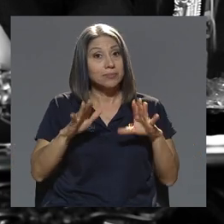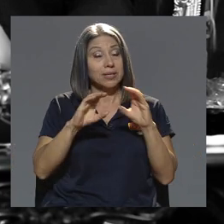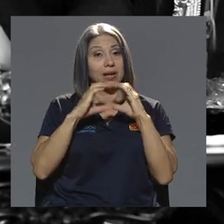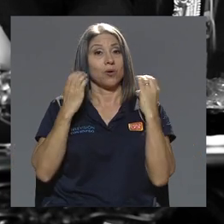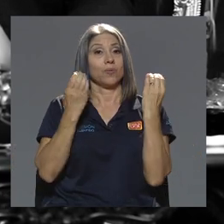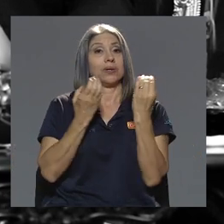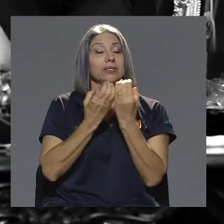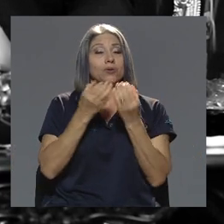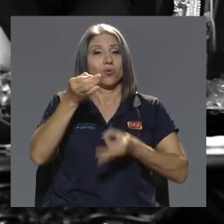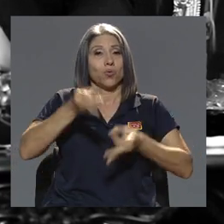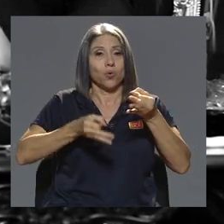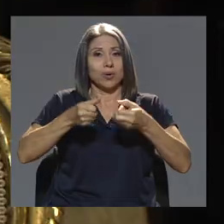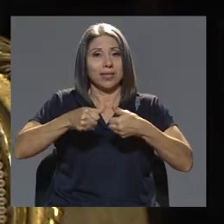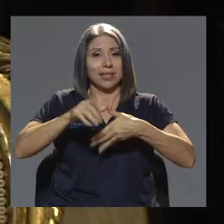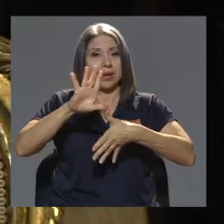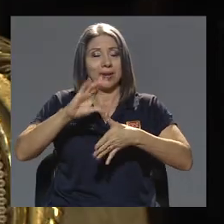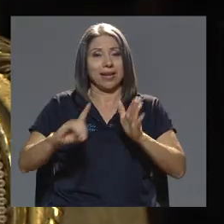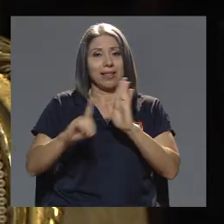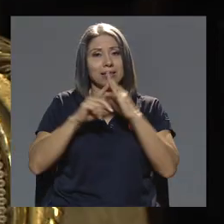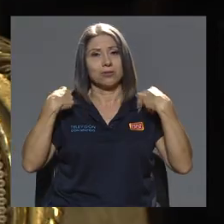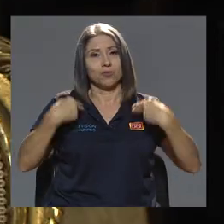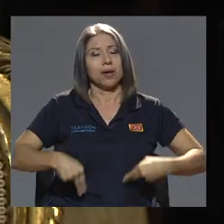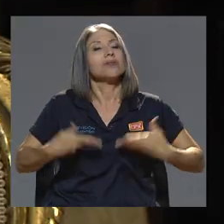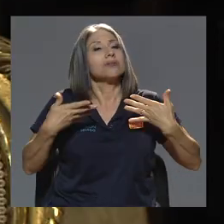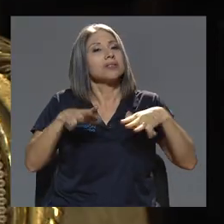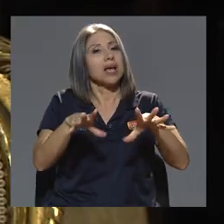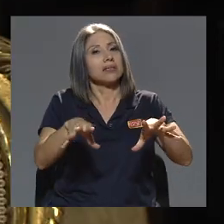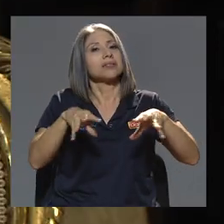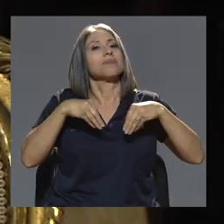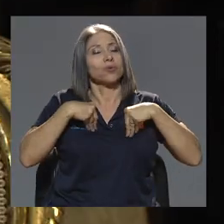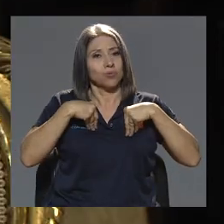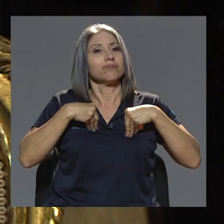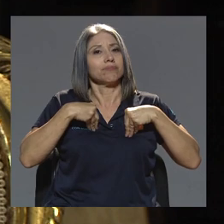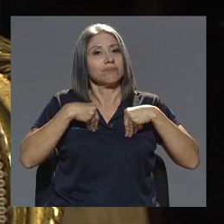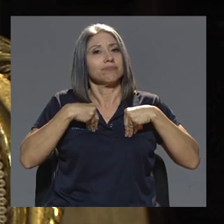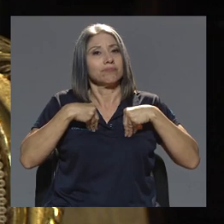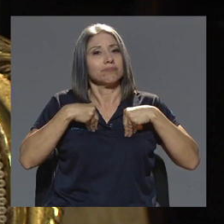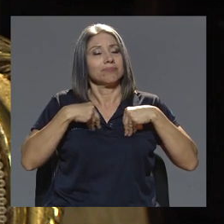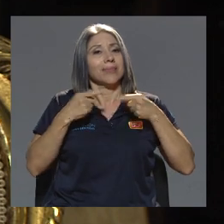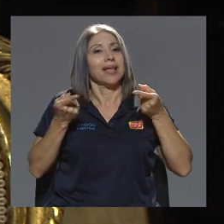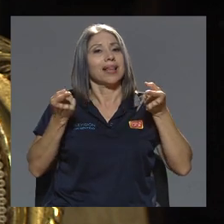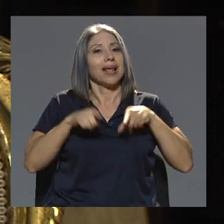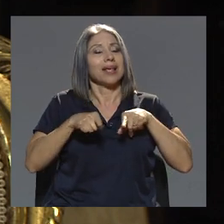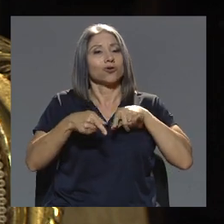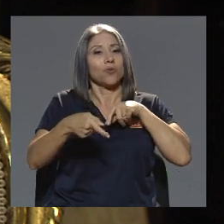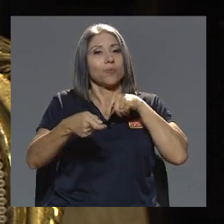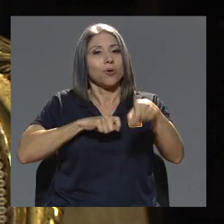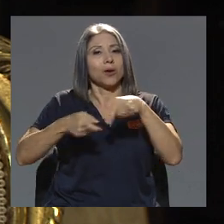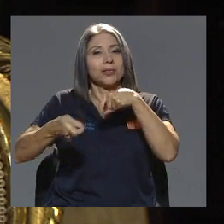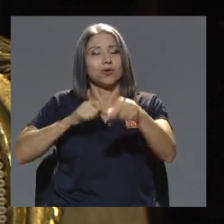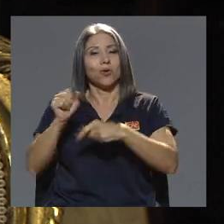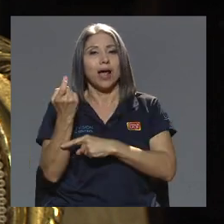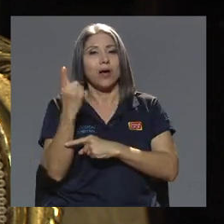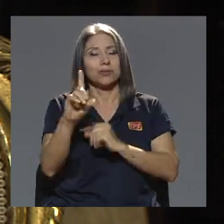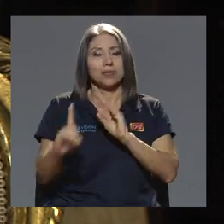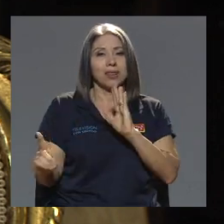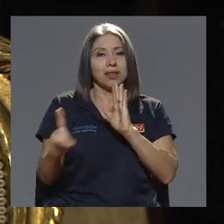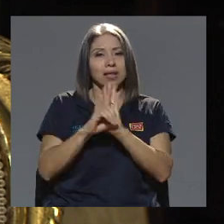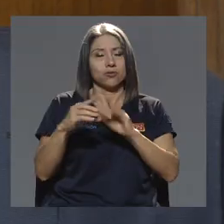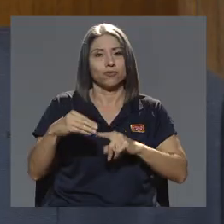la Corte Interamericana de Derechos Humanos ya aceptó el caso por violación a 11 derechos fundamentales durante el